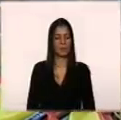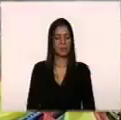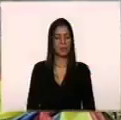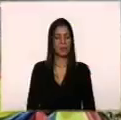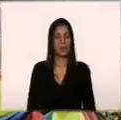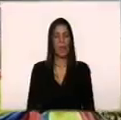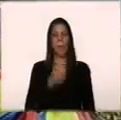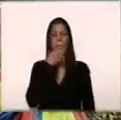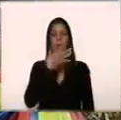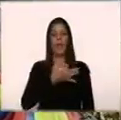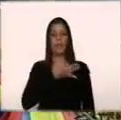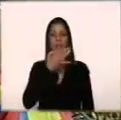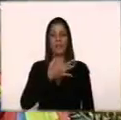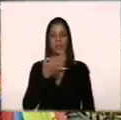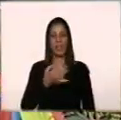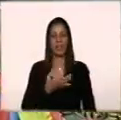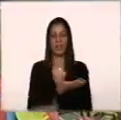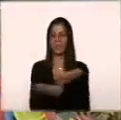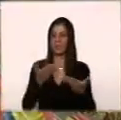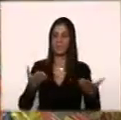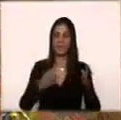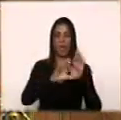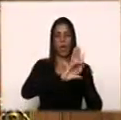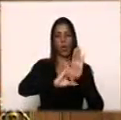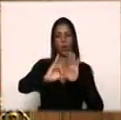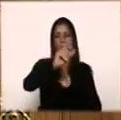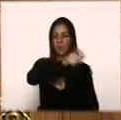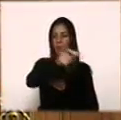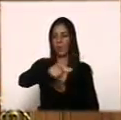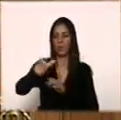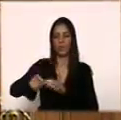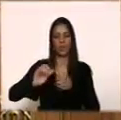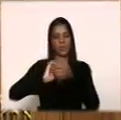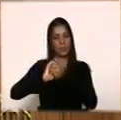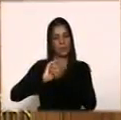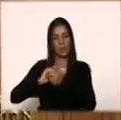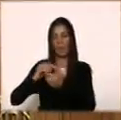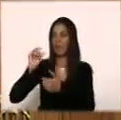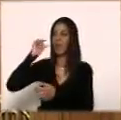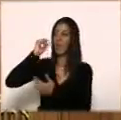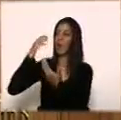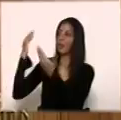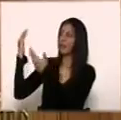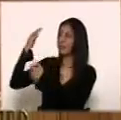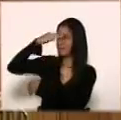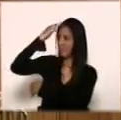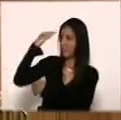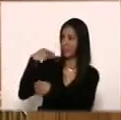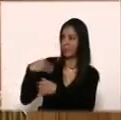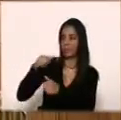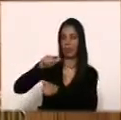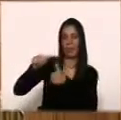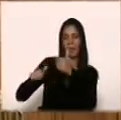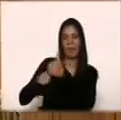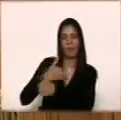Buenas tardes, compatriotas bolivarianos, colegas constituyentes, compatriota bolivariana, primera vicepresidenta, presidenta